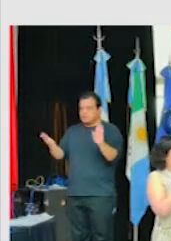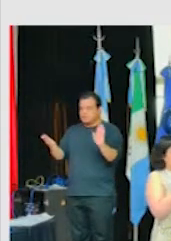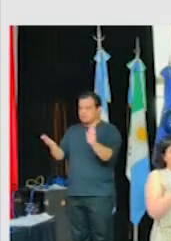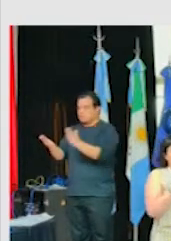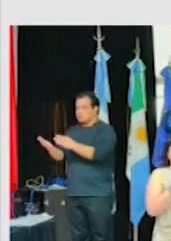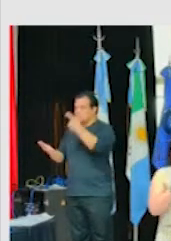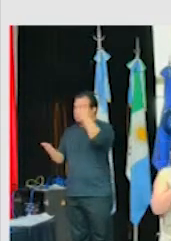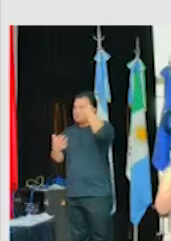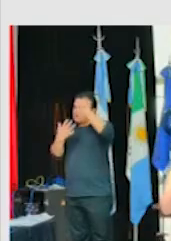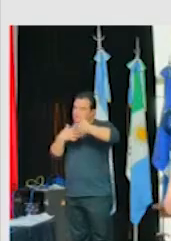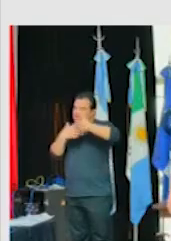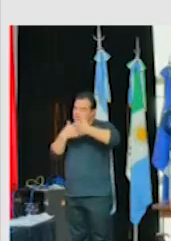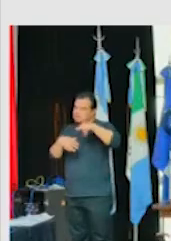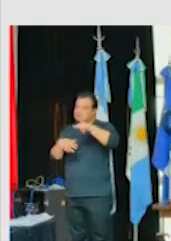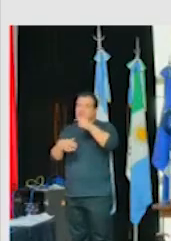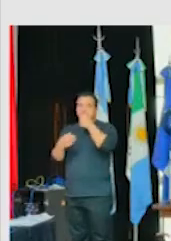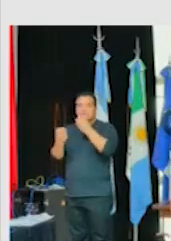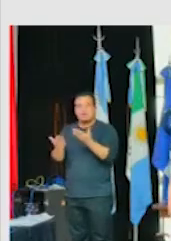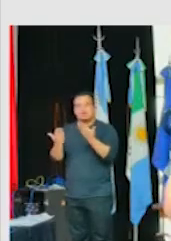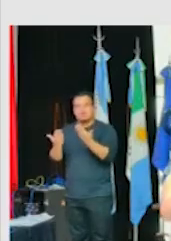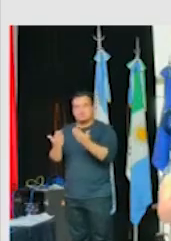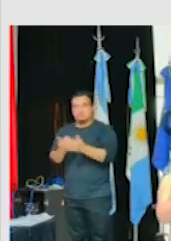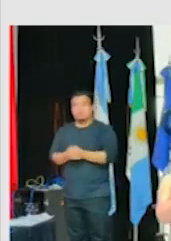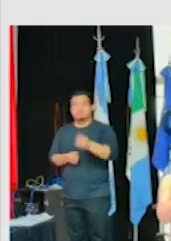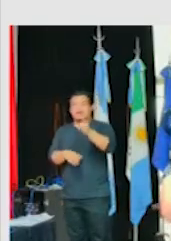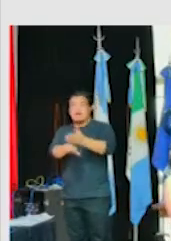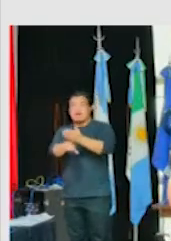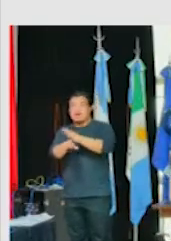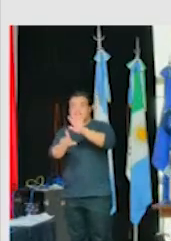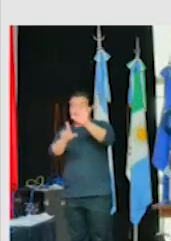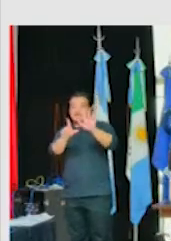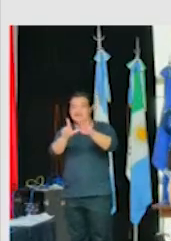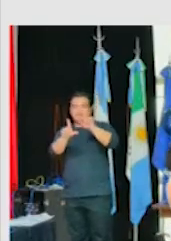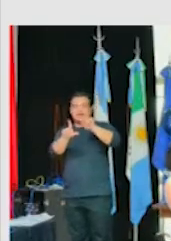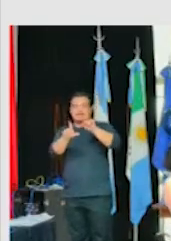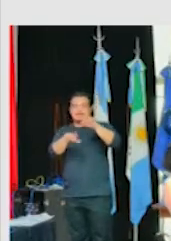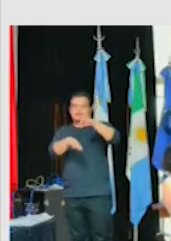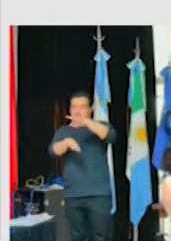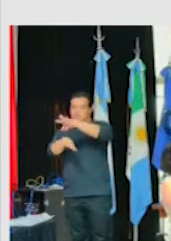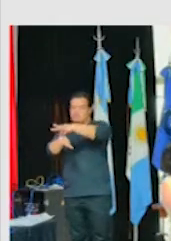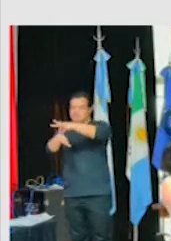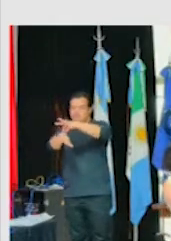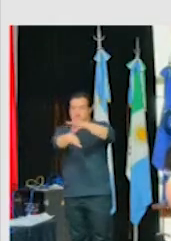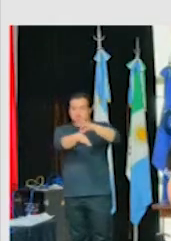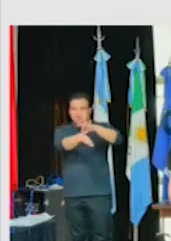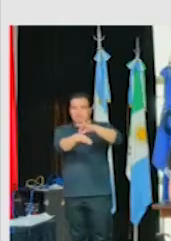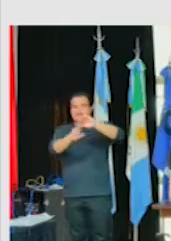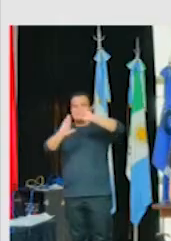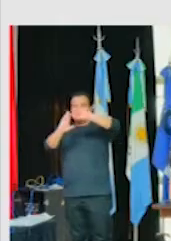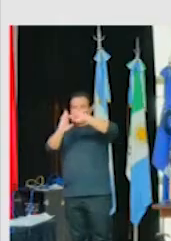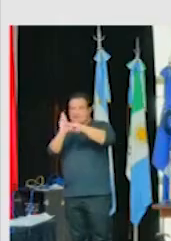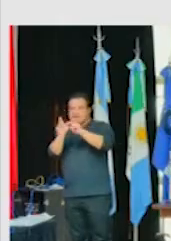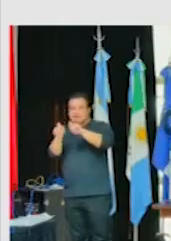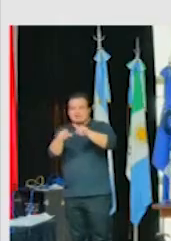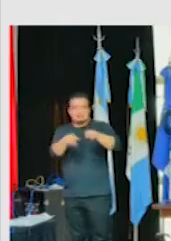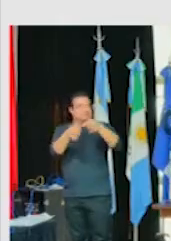Entonces, como vimos hoy la imagen, estos médicos muy solventes, en muy buenas condiciones. Esto es